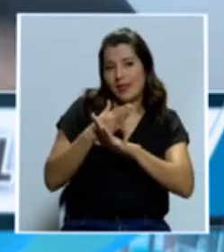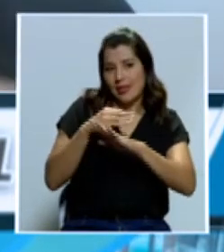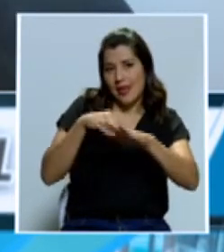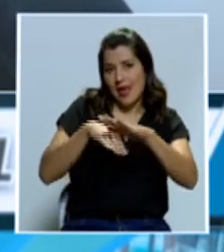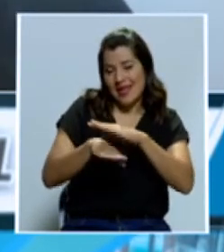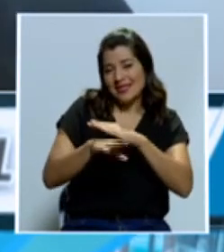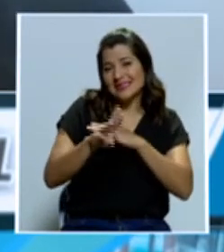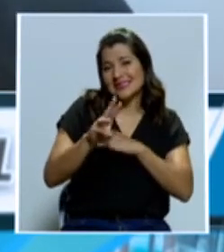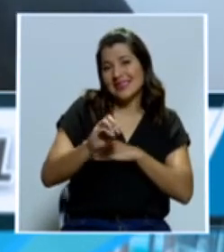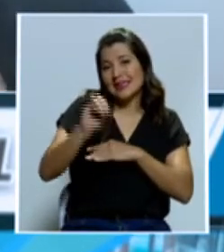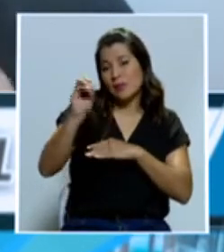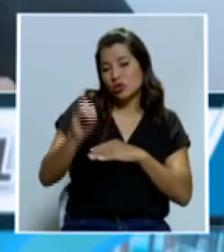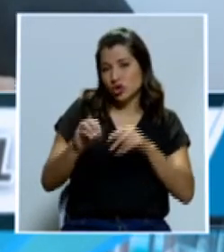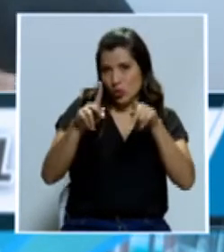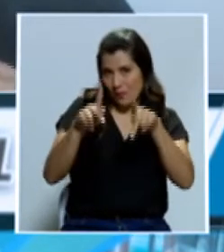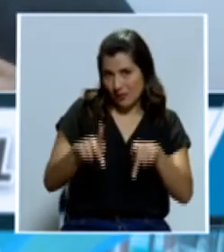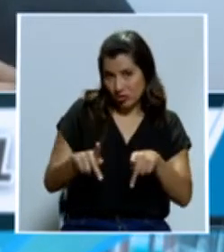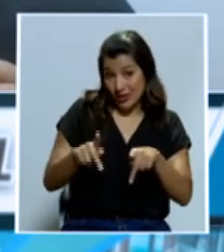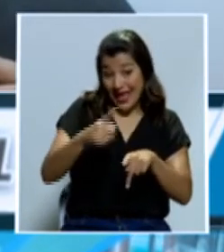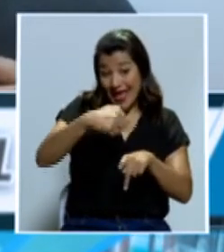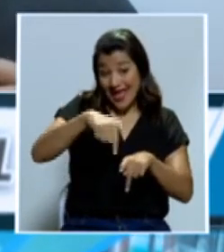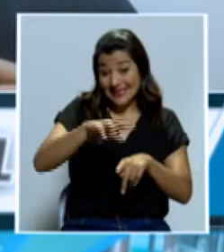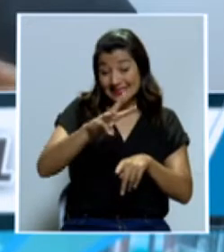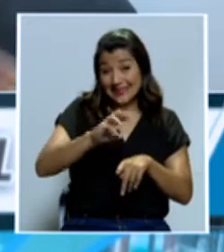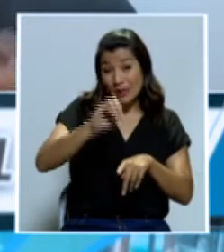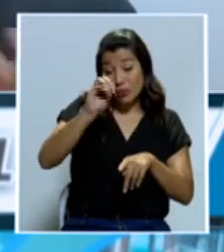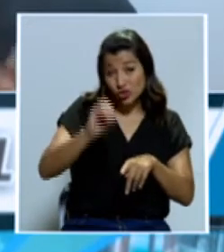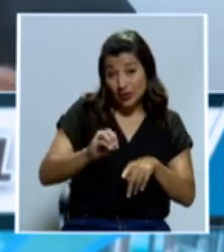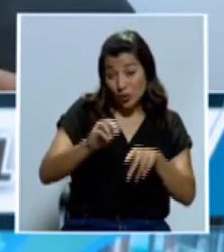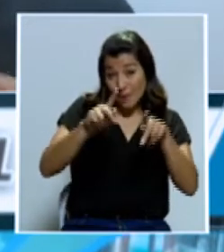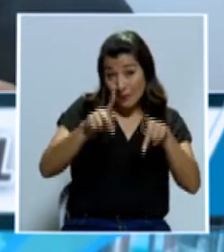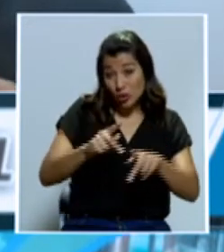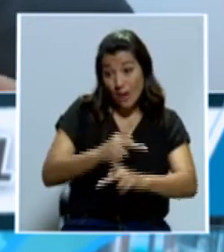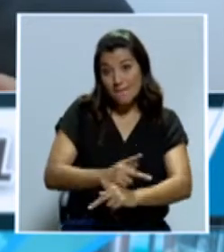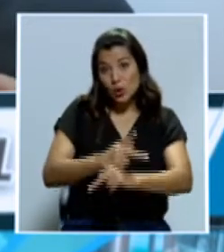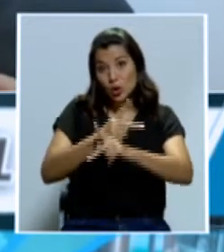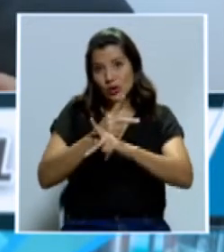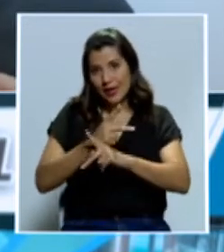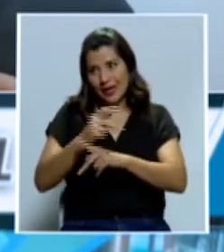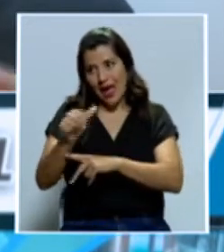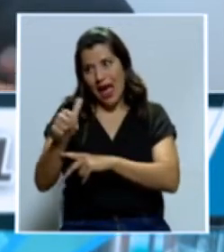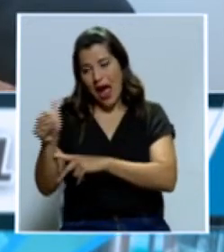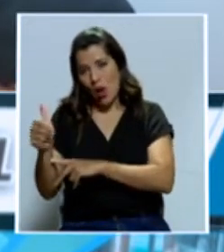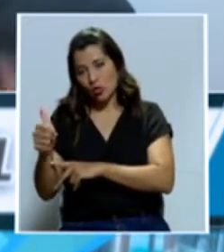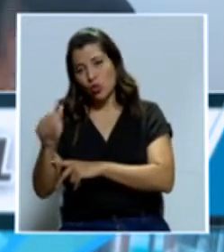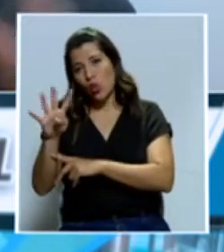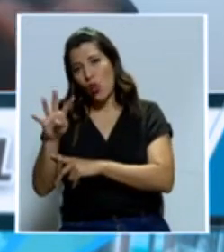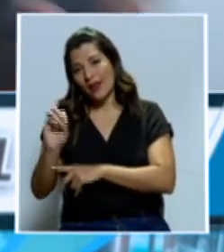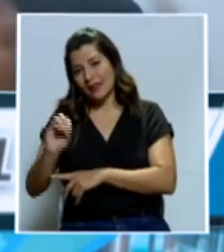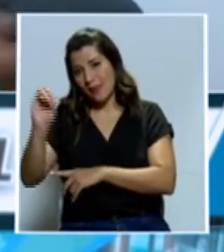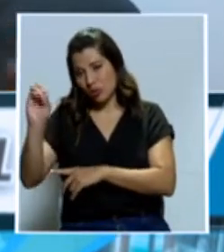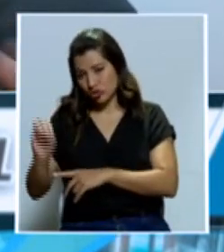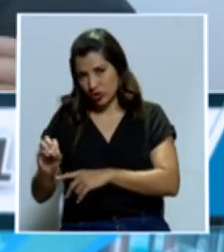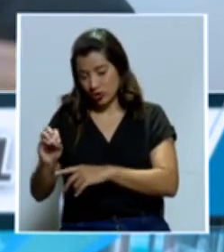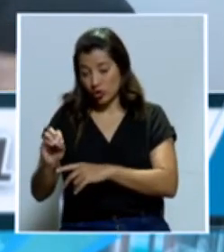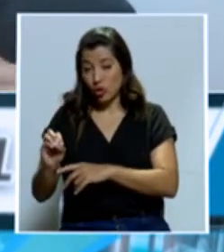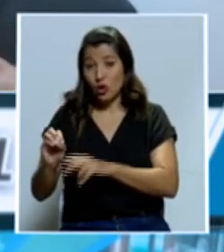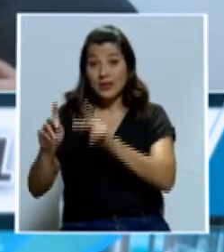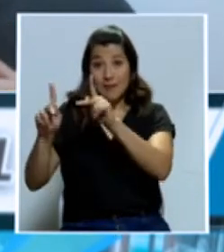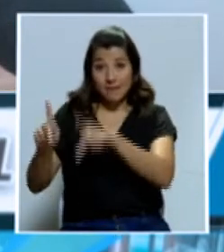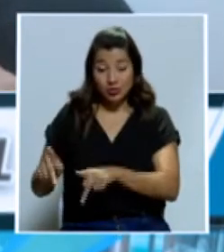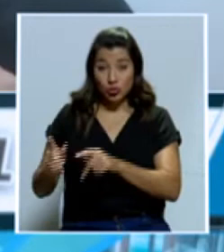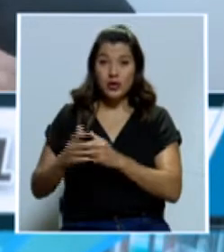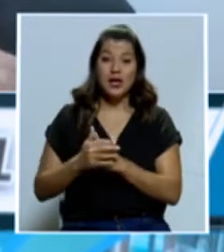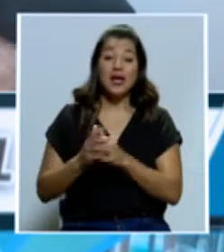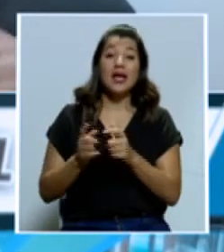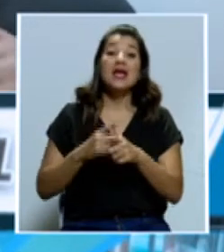priorizando en aquellas personas que se mantengan económicamente activas, que no vayamos a padecer